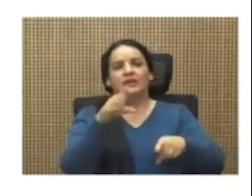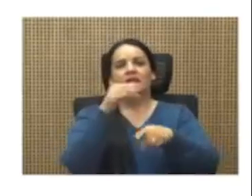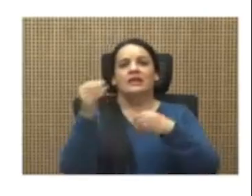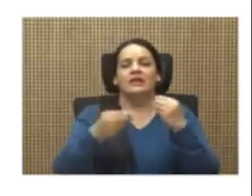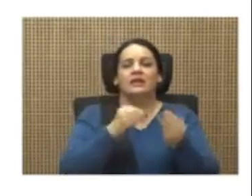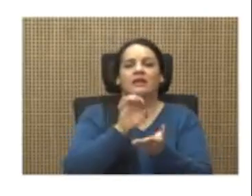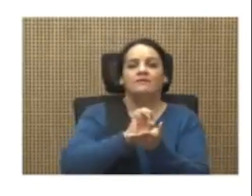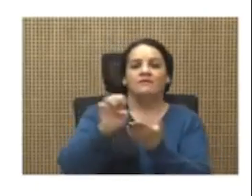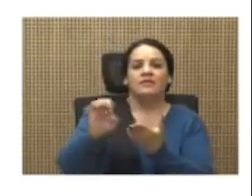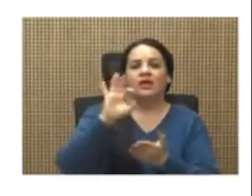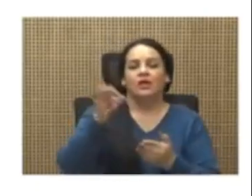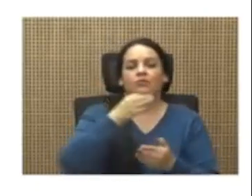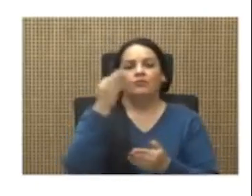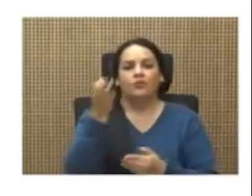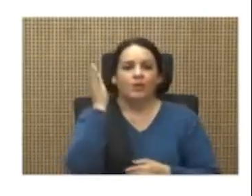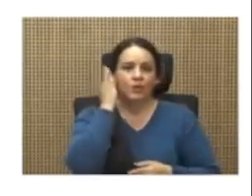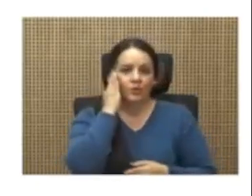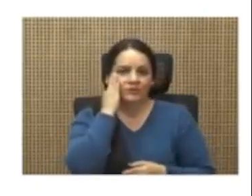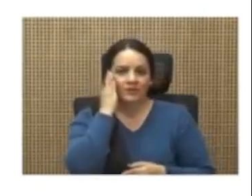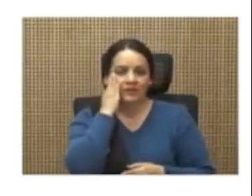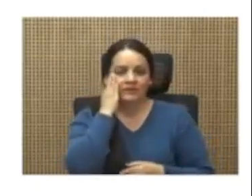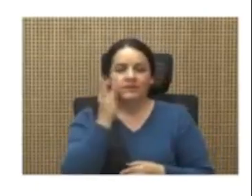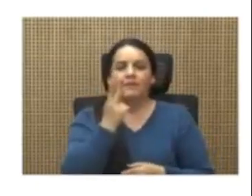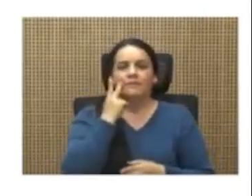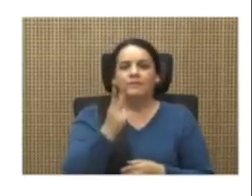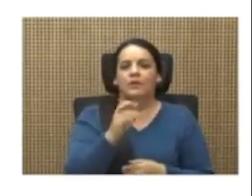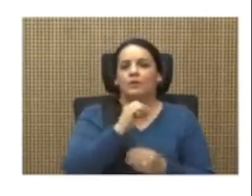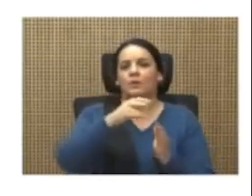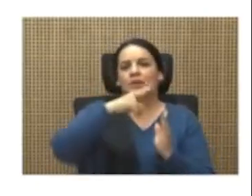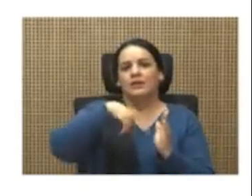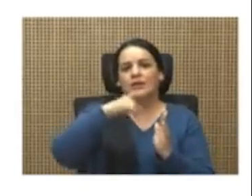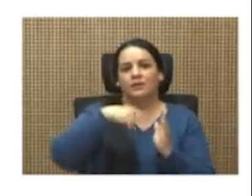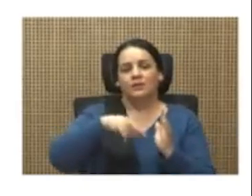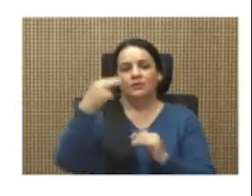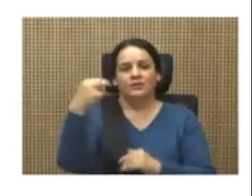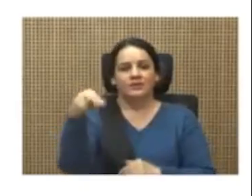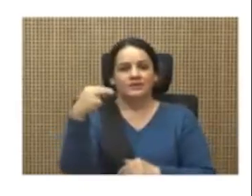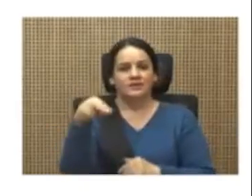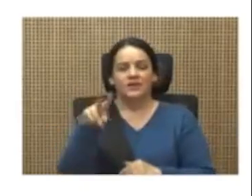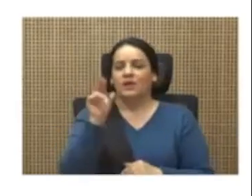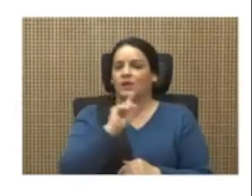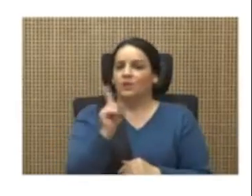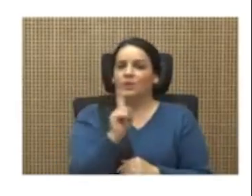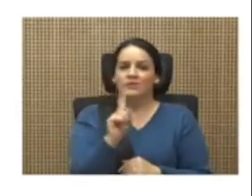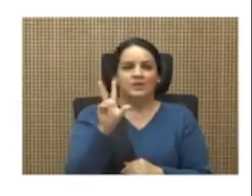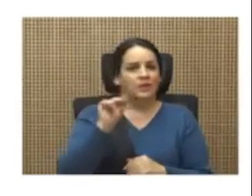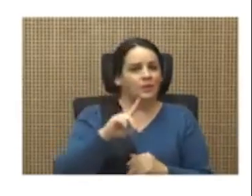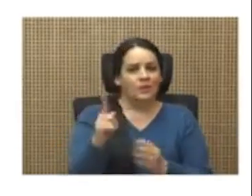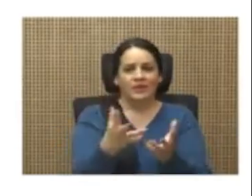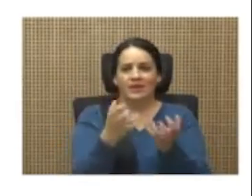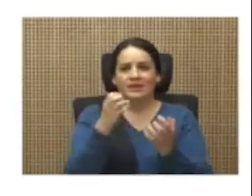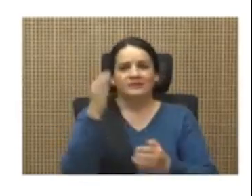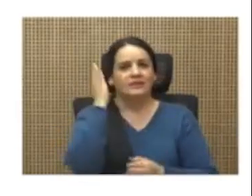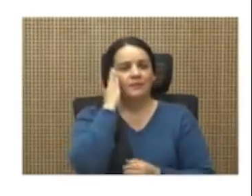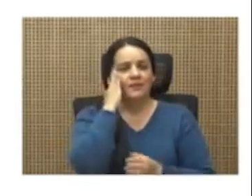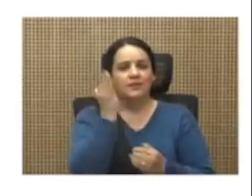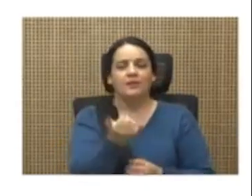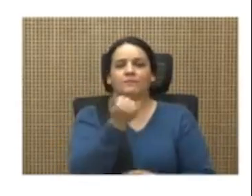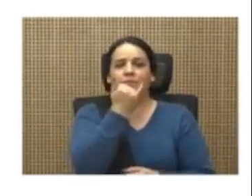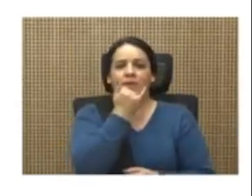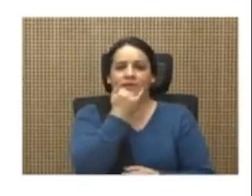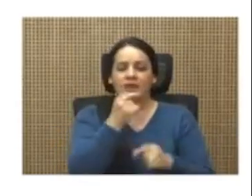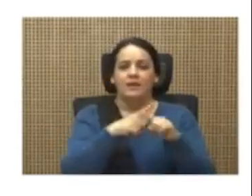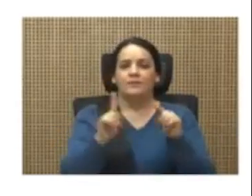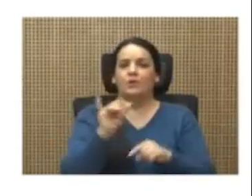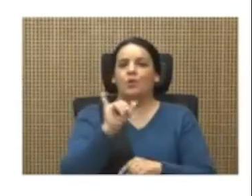de manera consciente ver o leer noticias y no es que no quieran saber qué es lo que pasa pero como